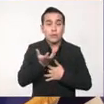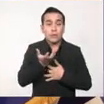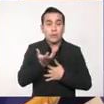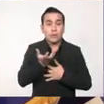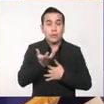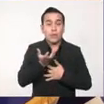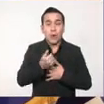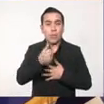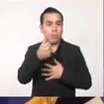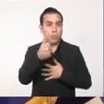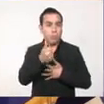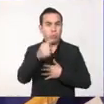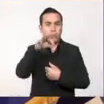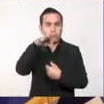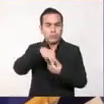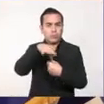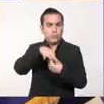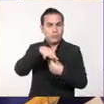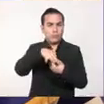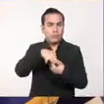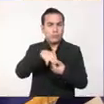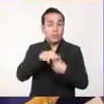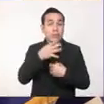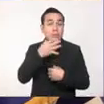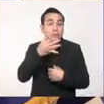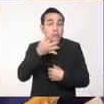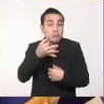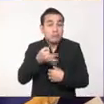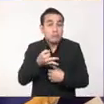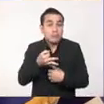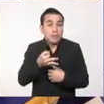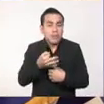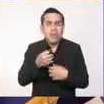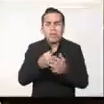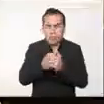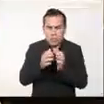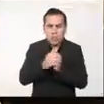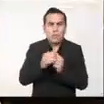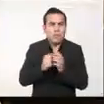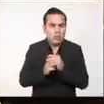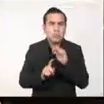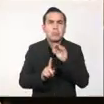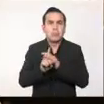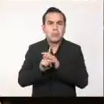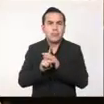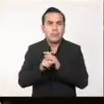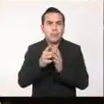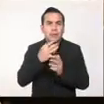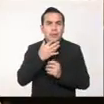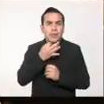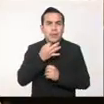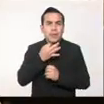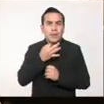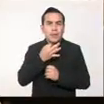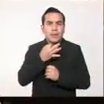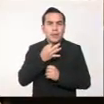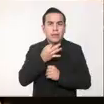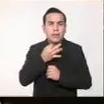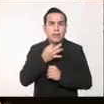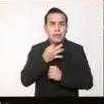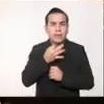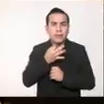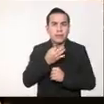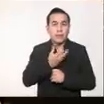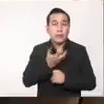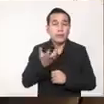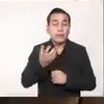el éxito del evento electoral, que pues no estuvo exento de problemas. Todavía nosotros creemos que nos quitaron 2